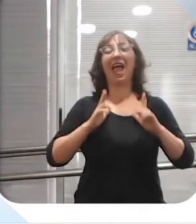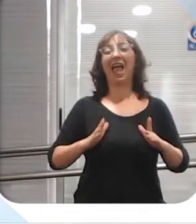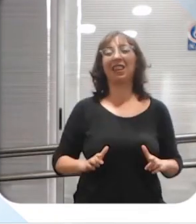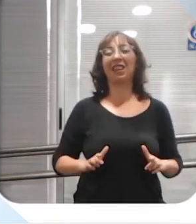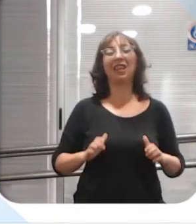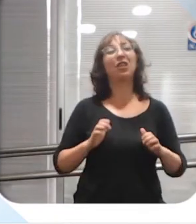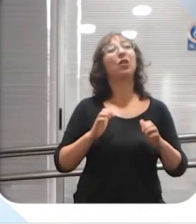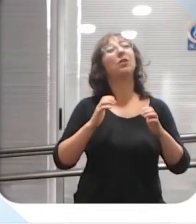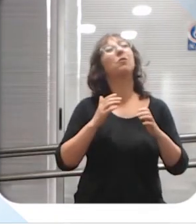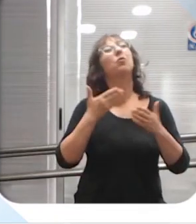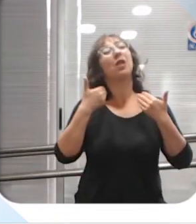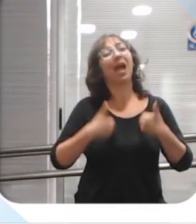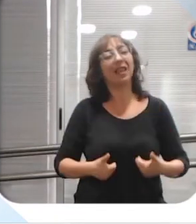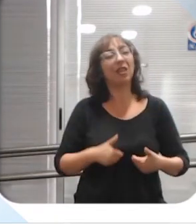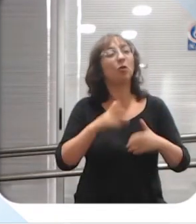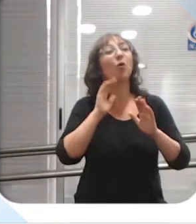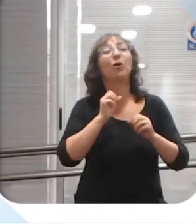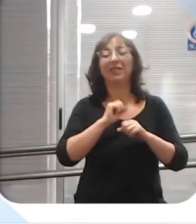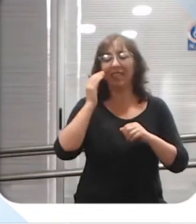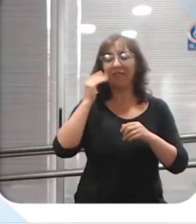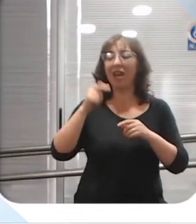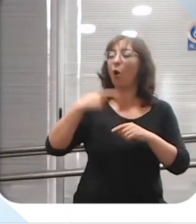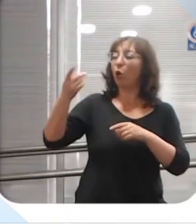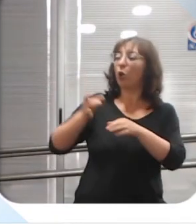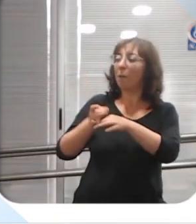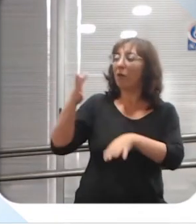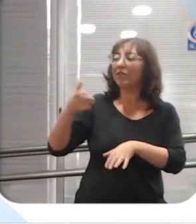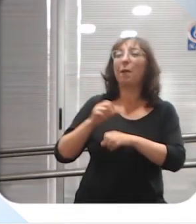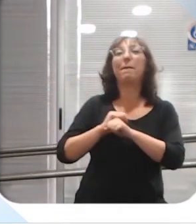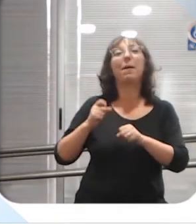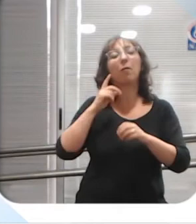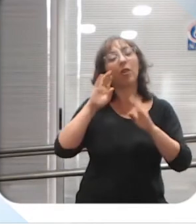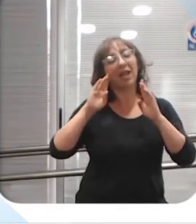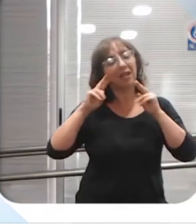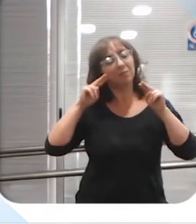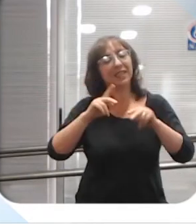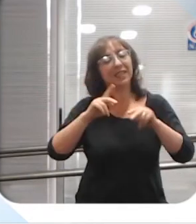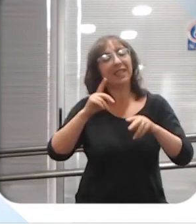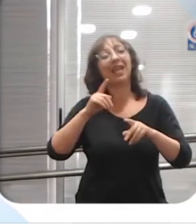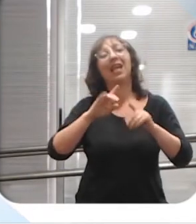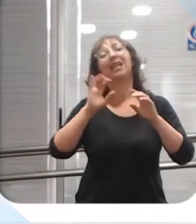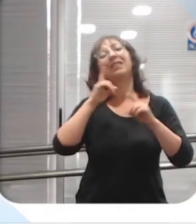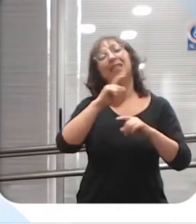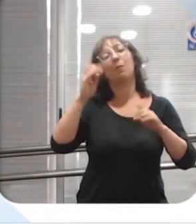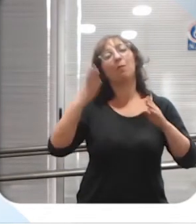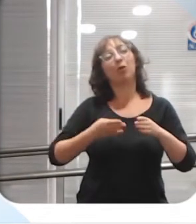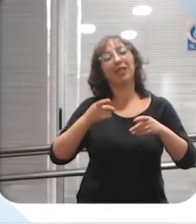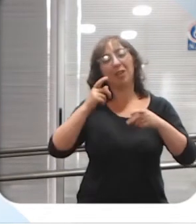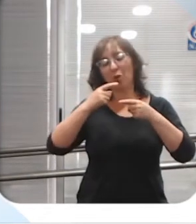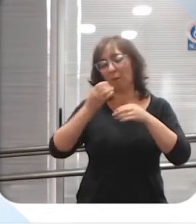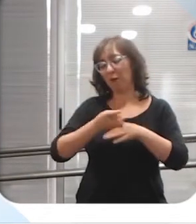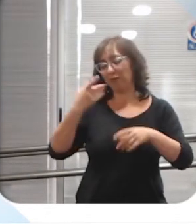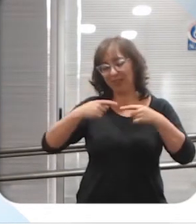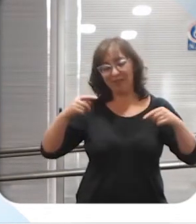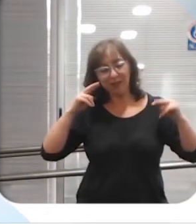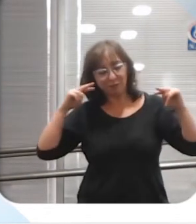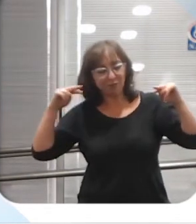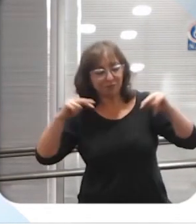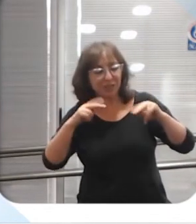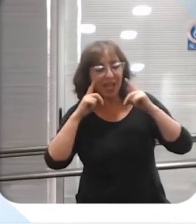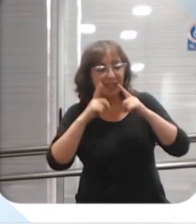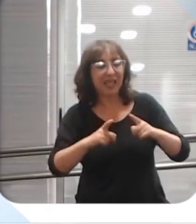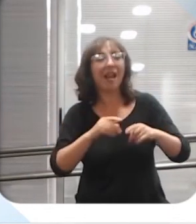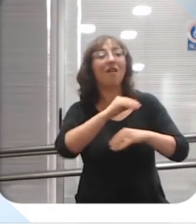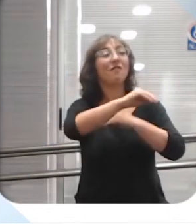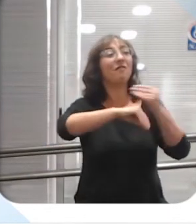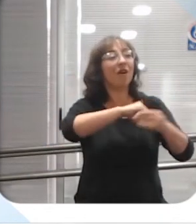de saber que tenemos que contar con otros para poder lograr un abordaje integral y que estar abiertos a las familias, a las